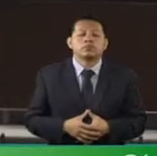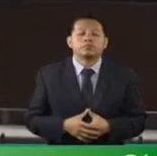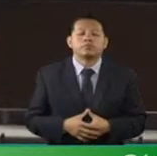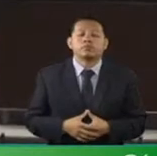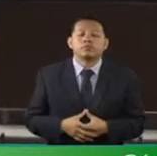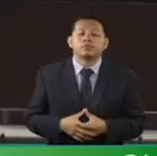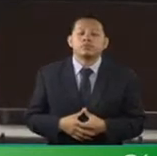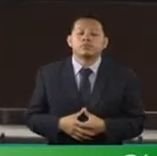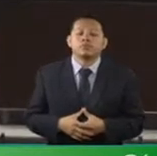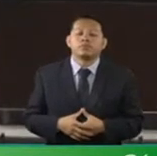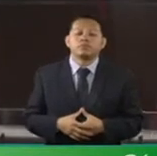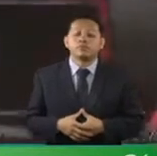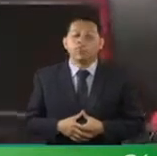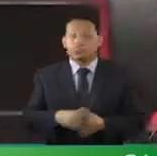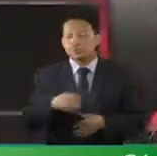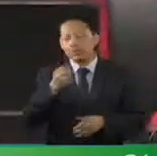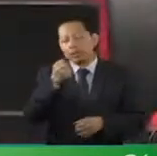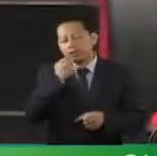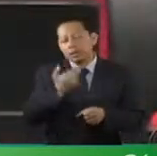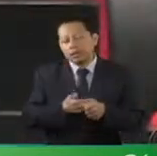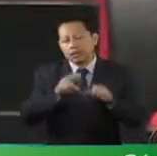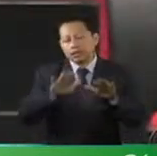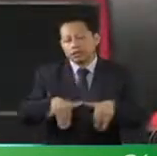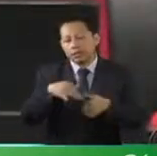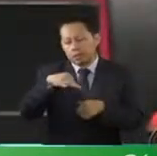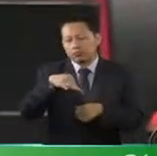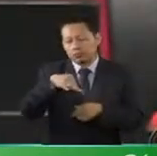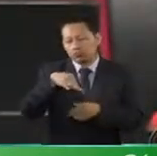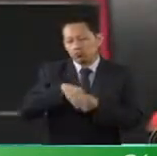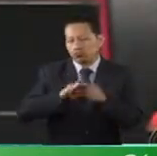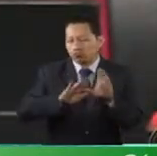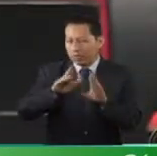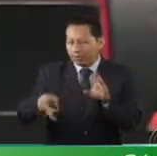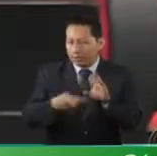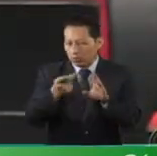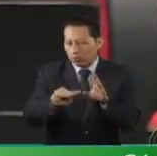Consulte la Secretaría de la Asamblea en votación económica si se toma en consideración.